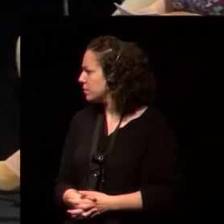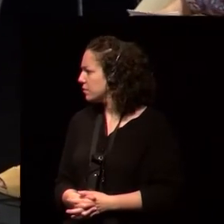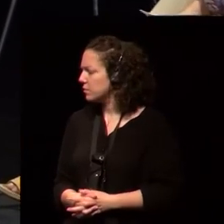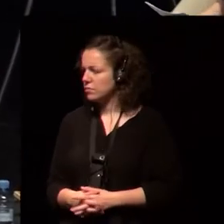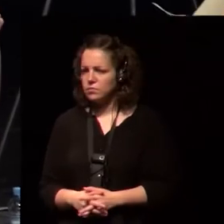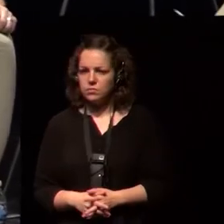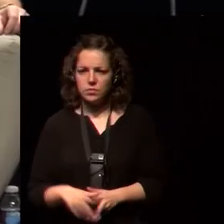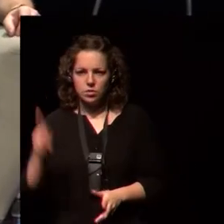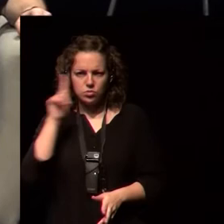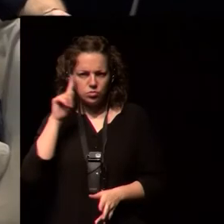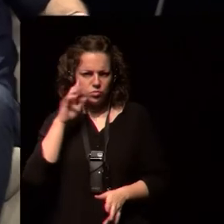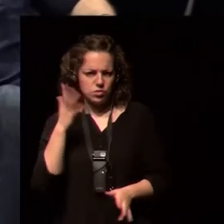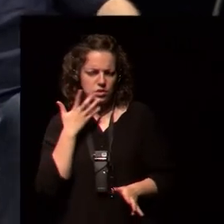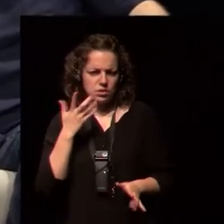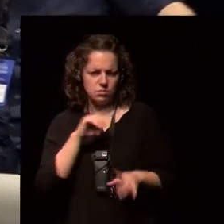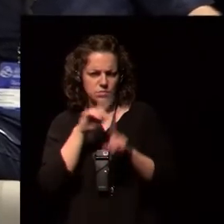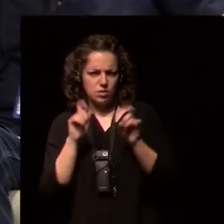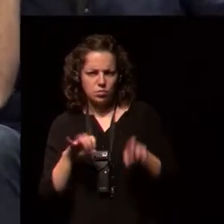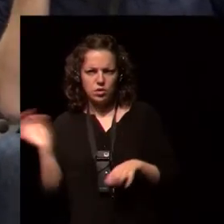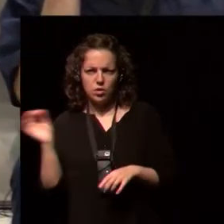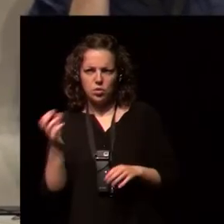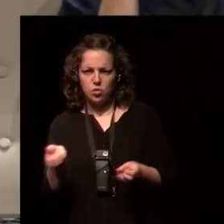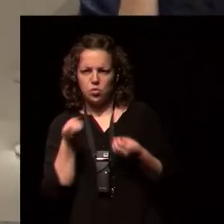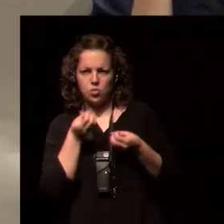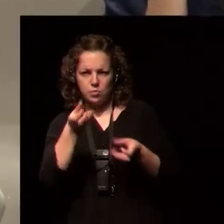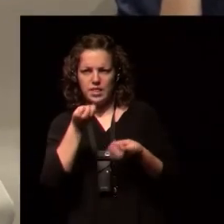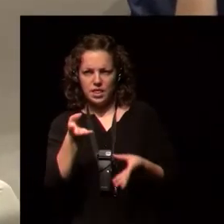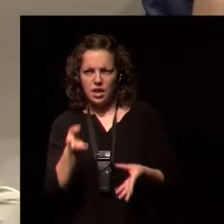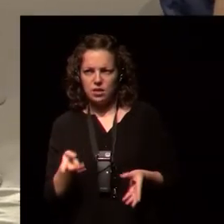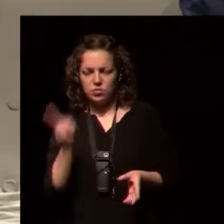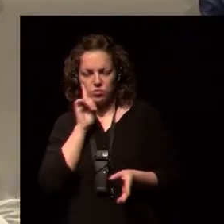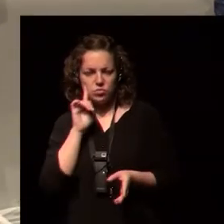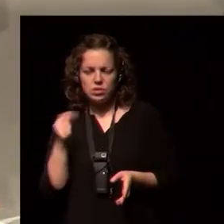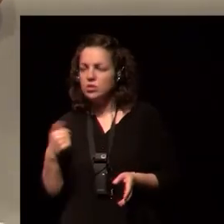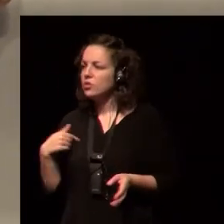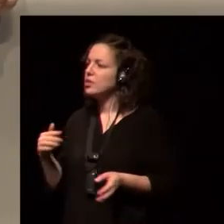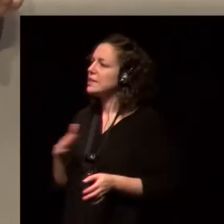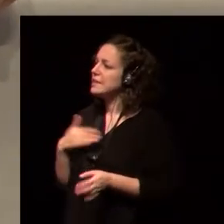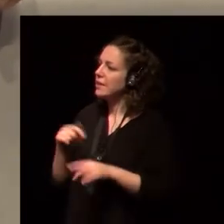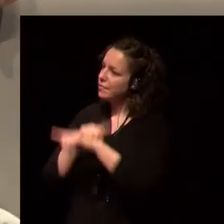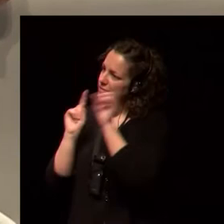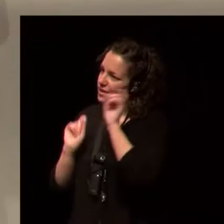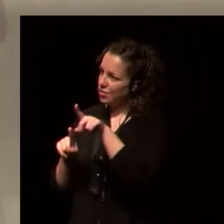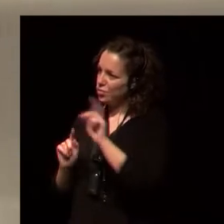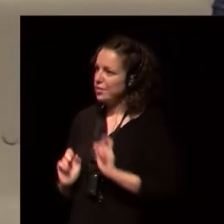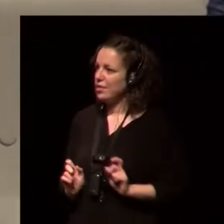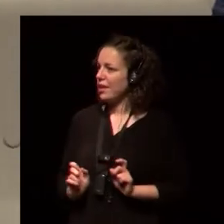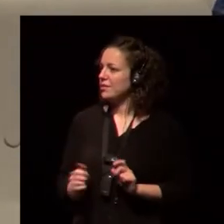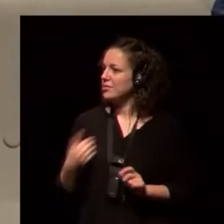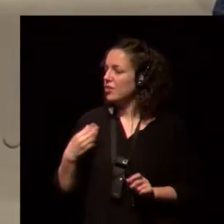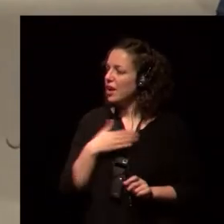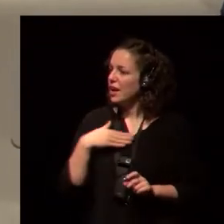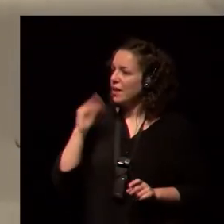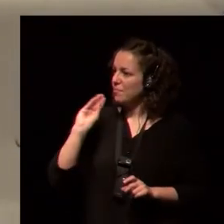No sé si era una pregunta o era un comentario. Okay. Pretendía hacer una pregunta, pero no resultó.